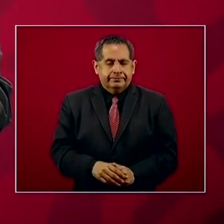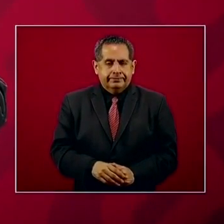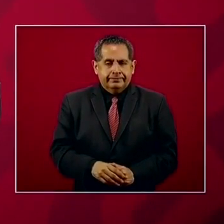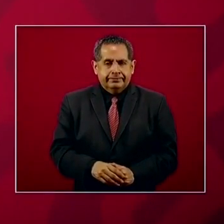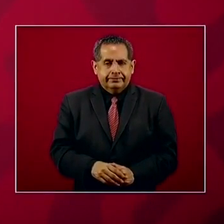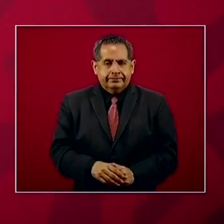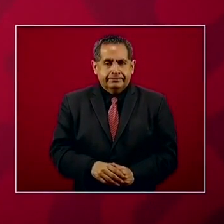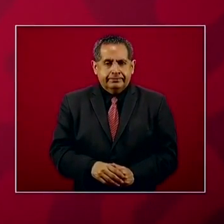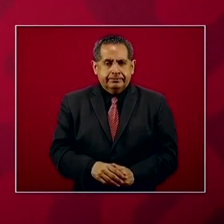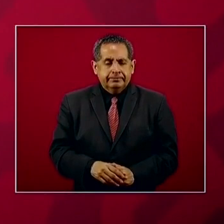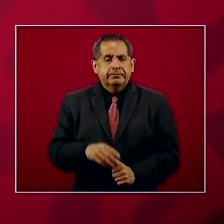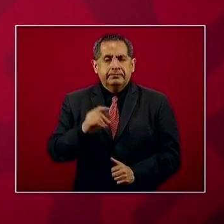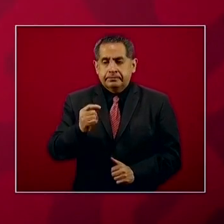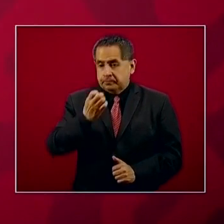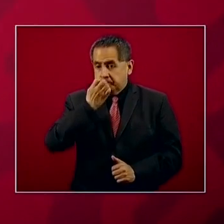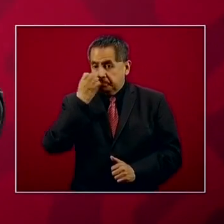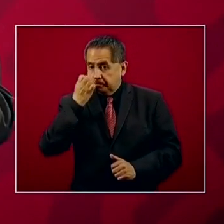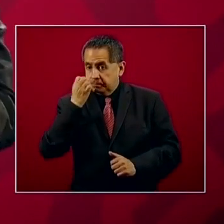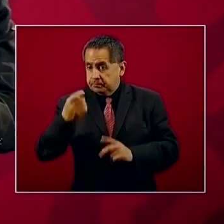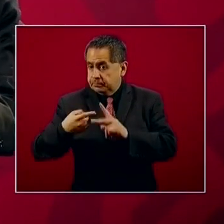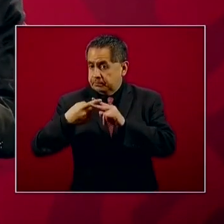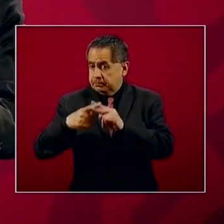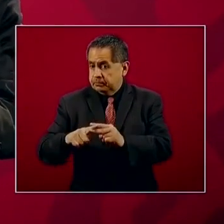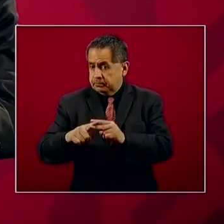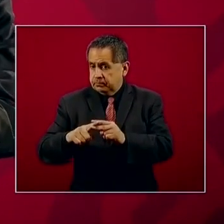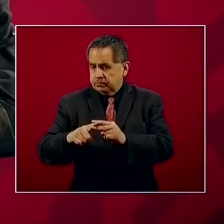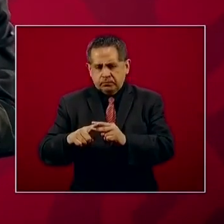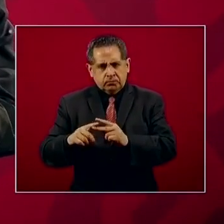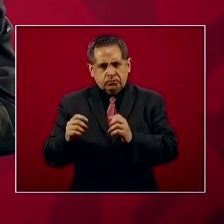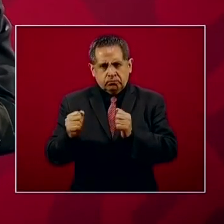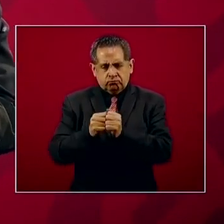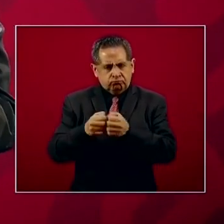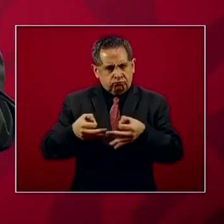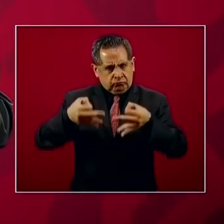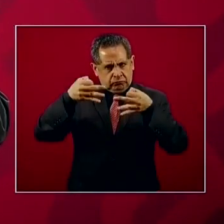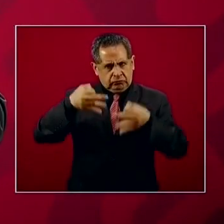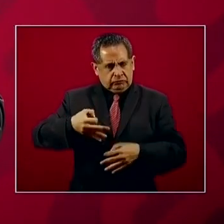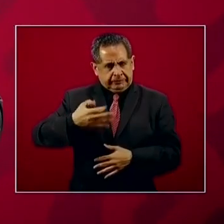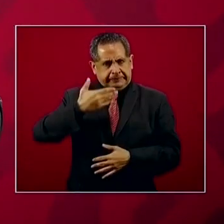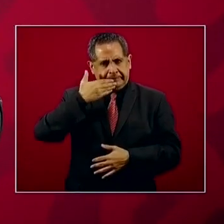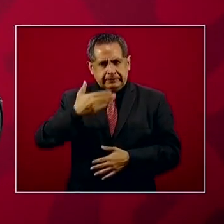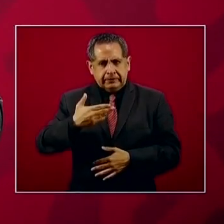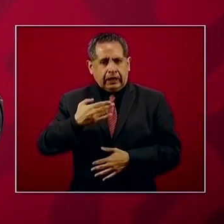iniciar las clases con toda la formalidad